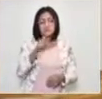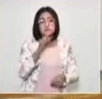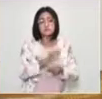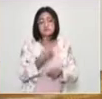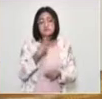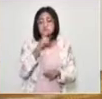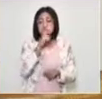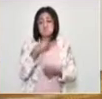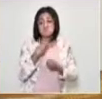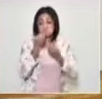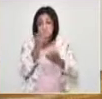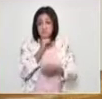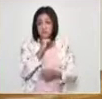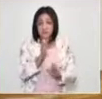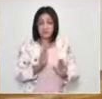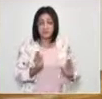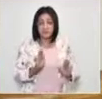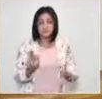he anunciado